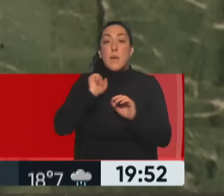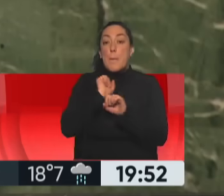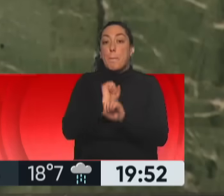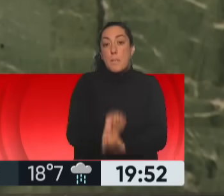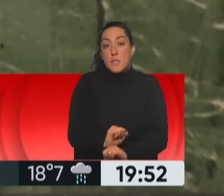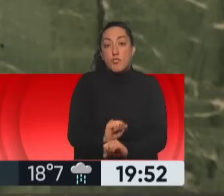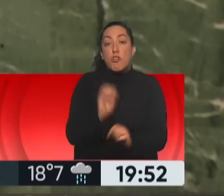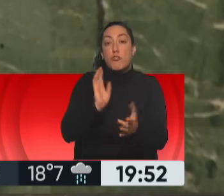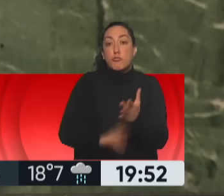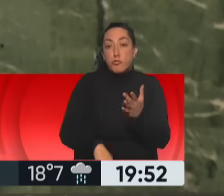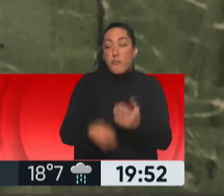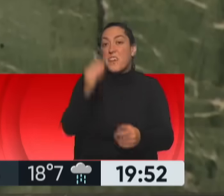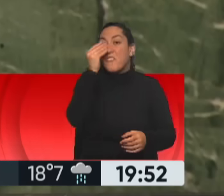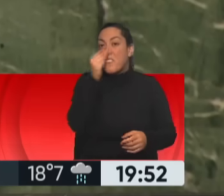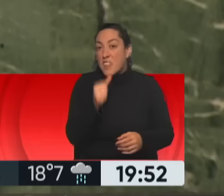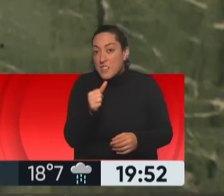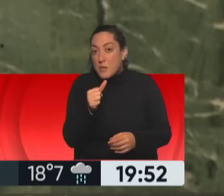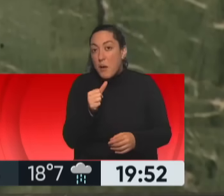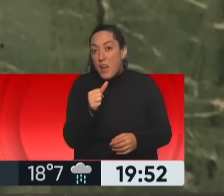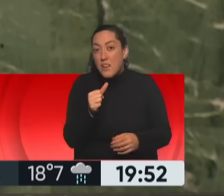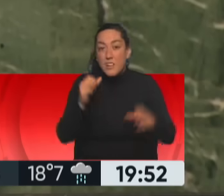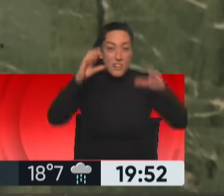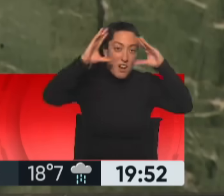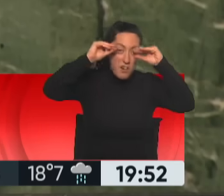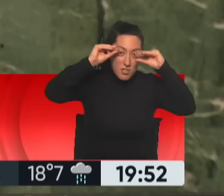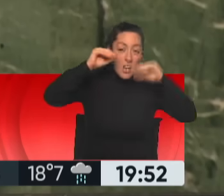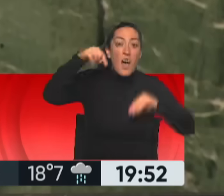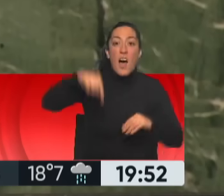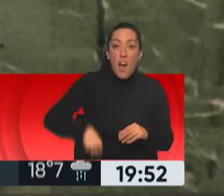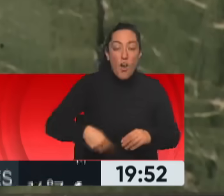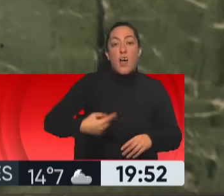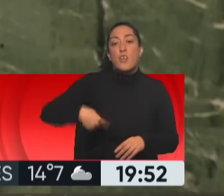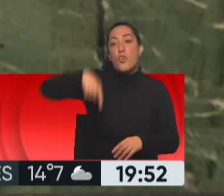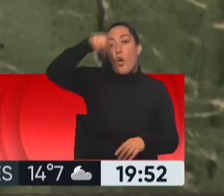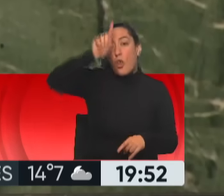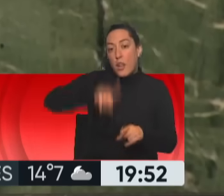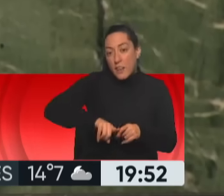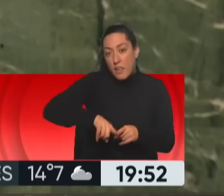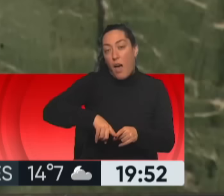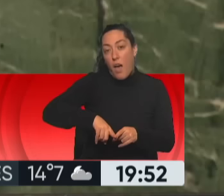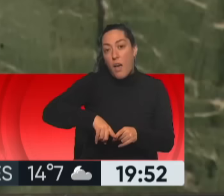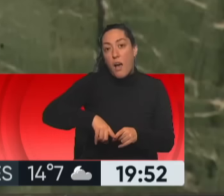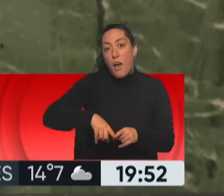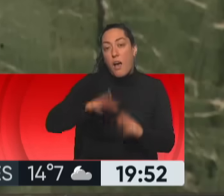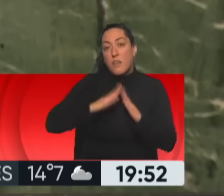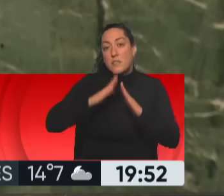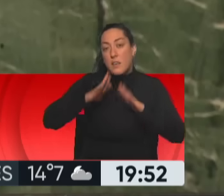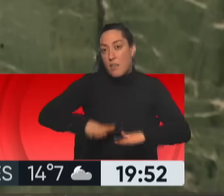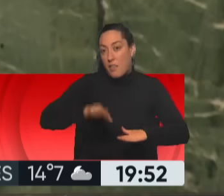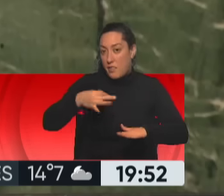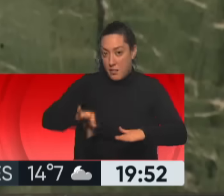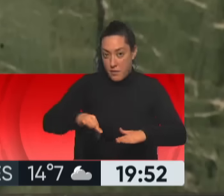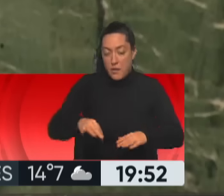tenía que ver con los fines de semana y por las noches. Ahora se va a aplicar a todo el día. ¿Pero por qué, Leticia? A ver. Bueno,